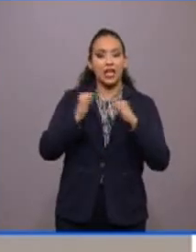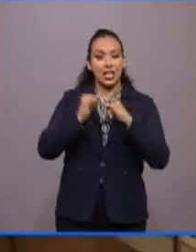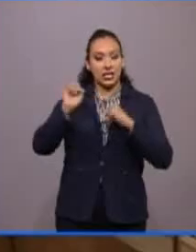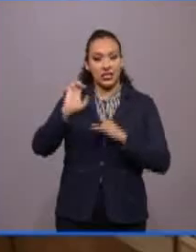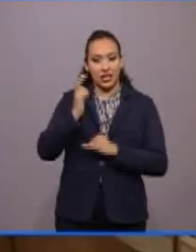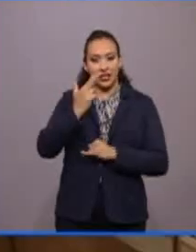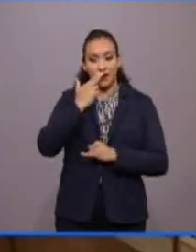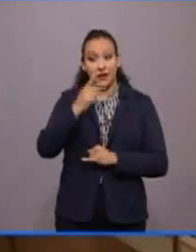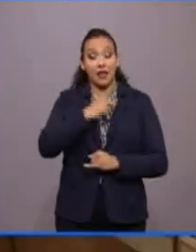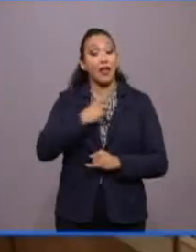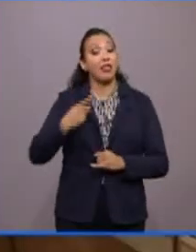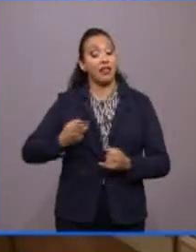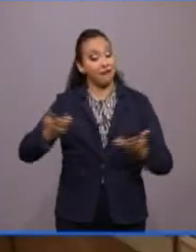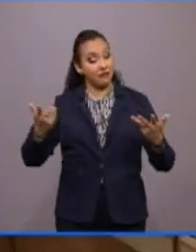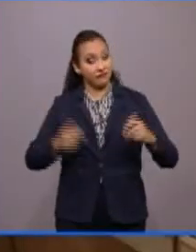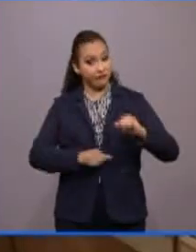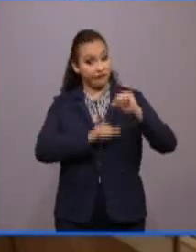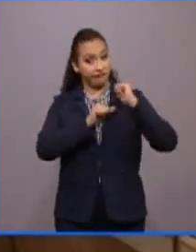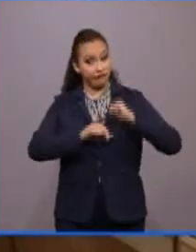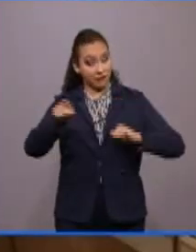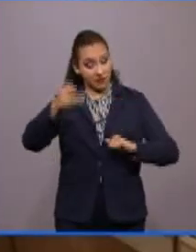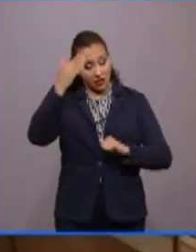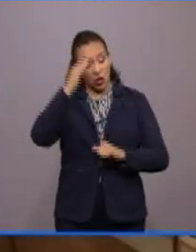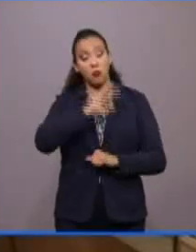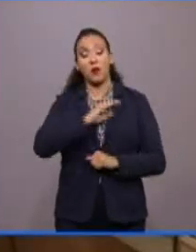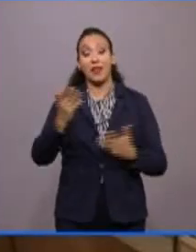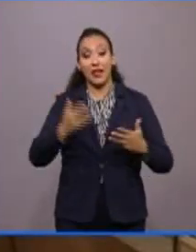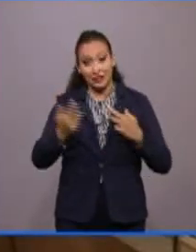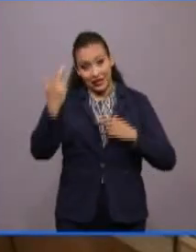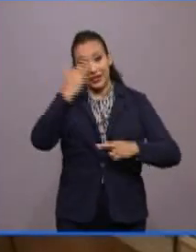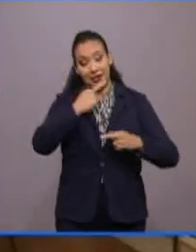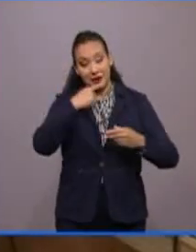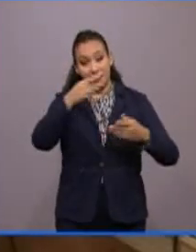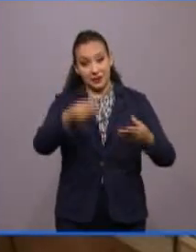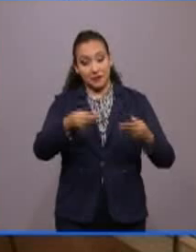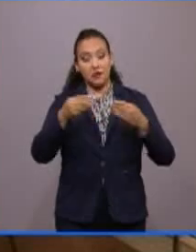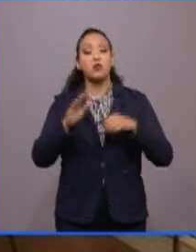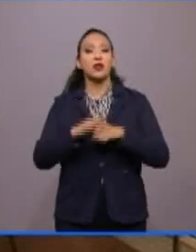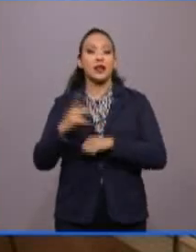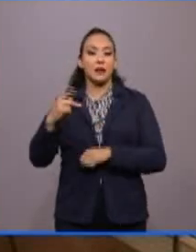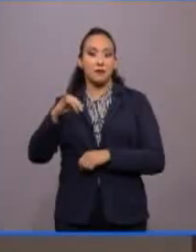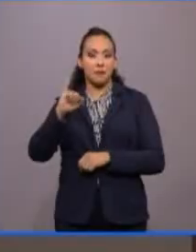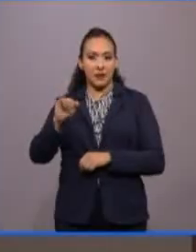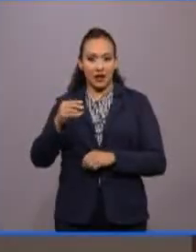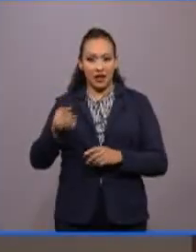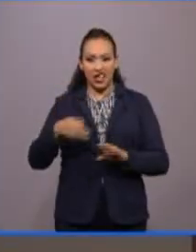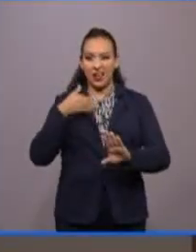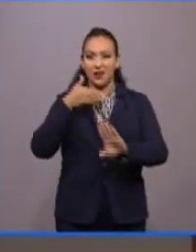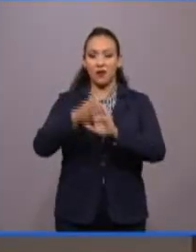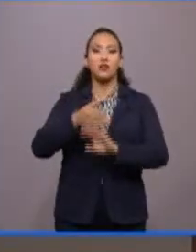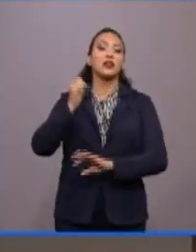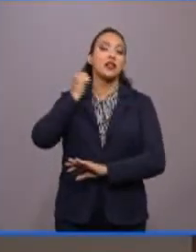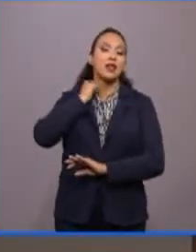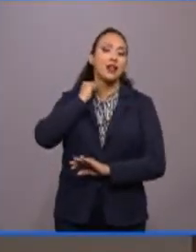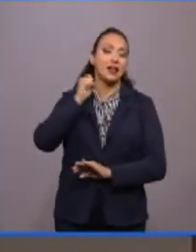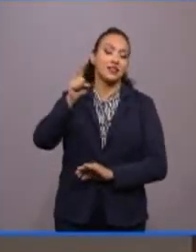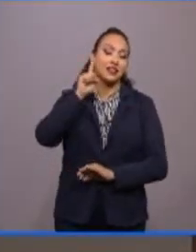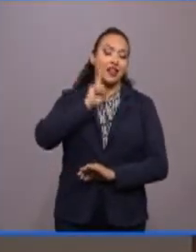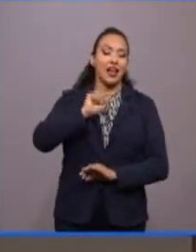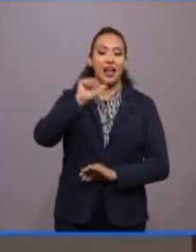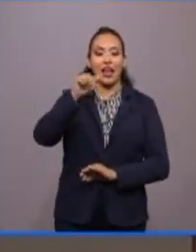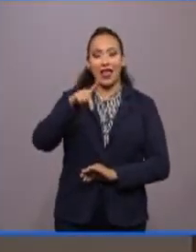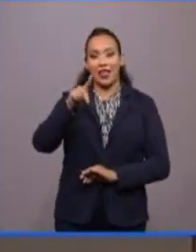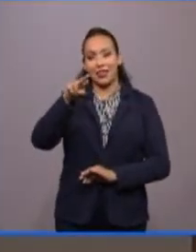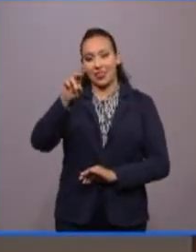Chihuahua el órgano competente para conocer y sustanciar la queja presentada por el PRI en contra de la senadora Andrea Chávez por